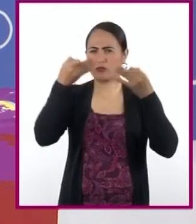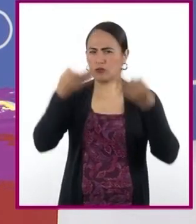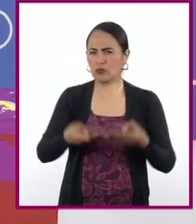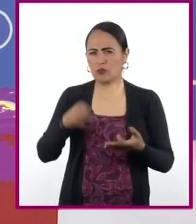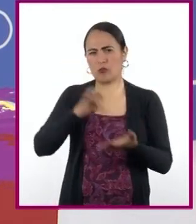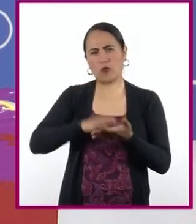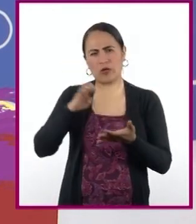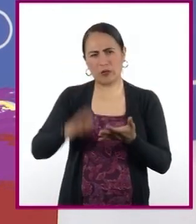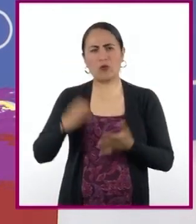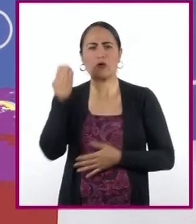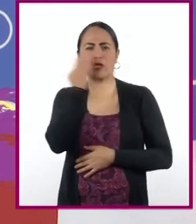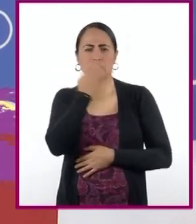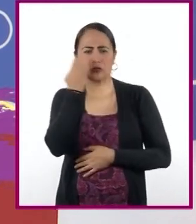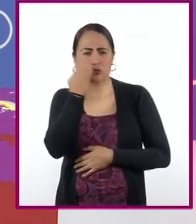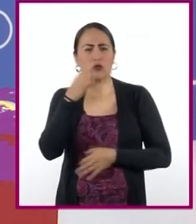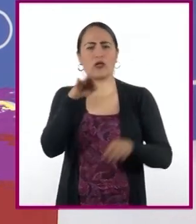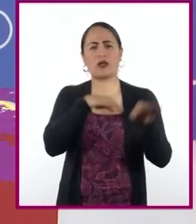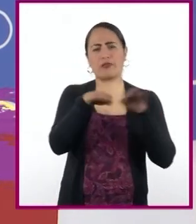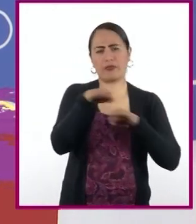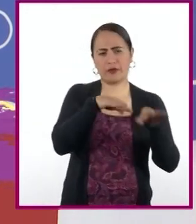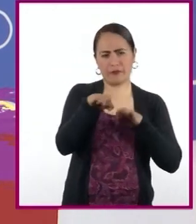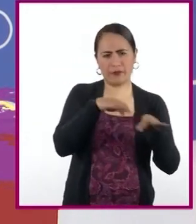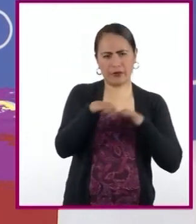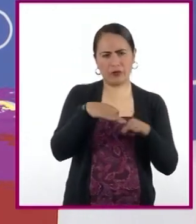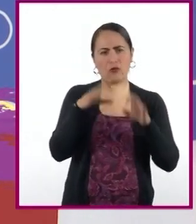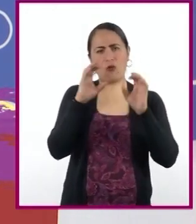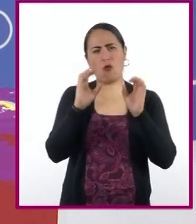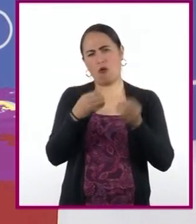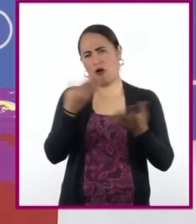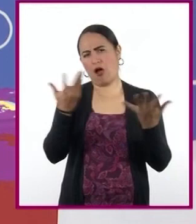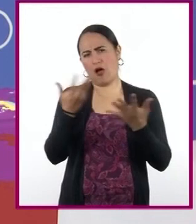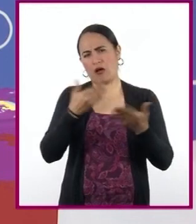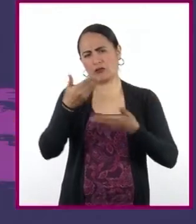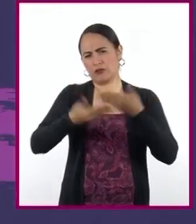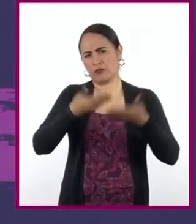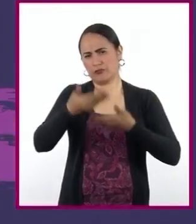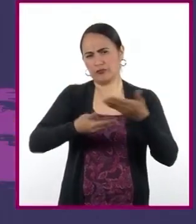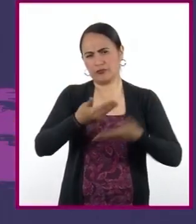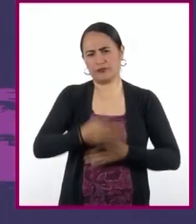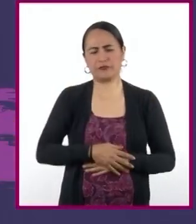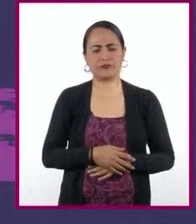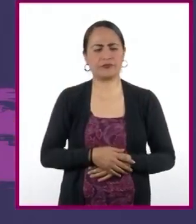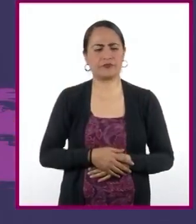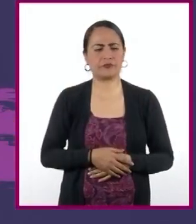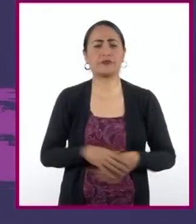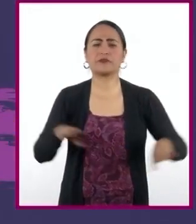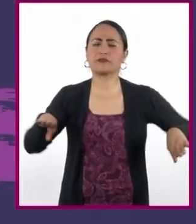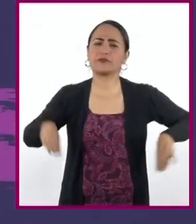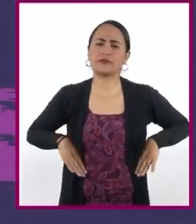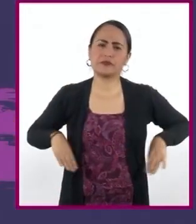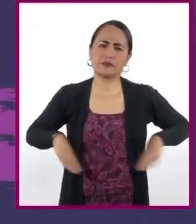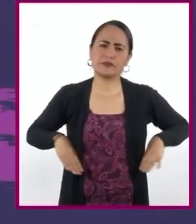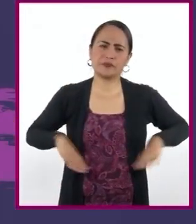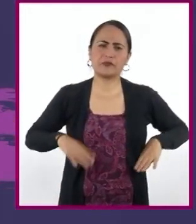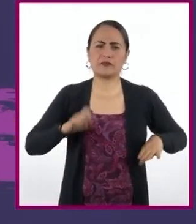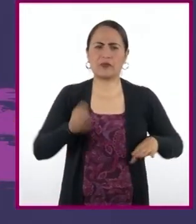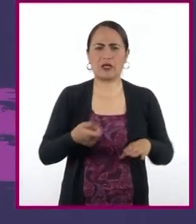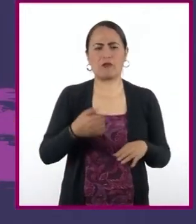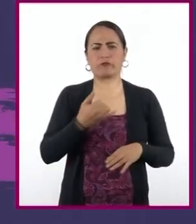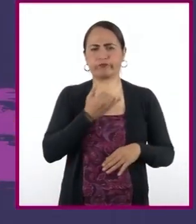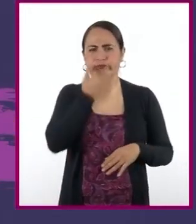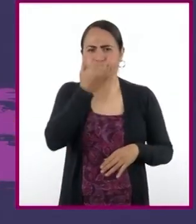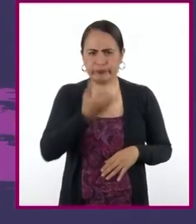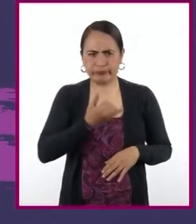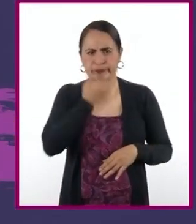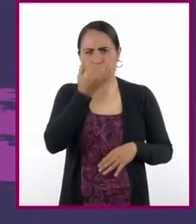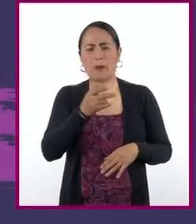ámbito académico, laboral o para realizar algún trámite. Se caracteriza por evitar muletillas,